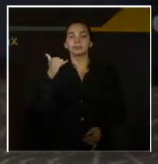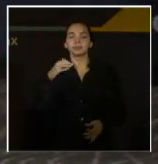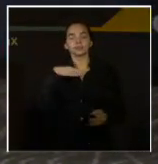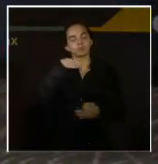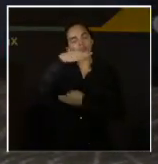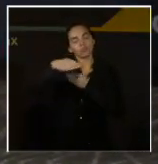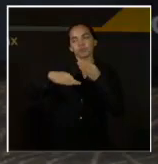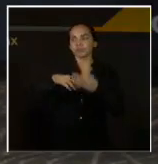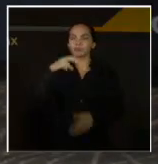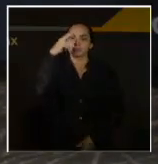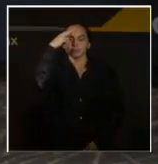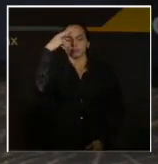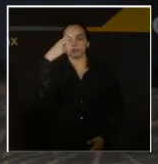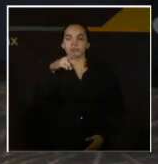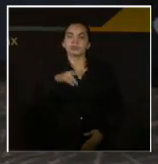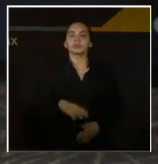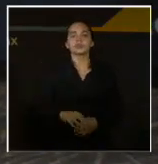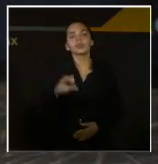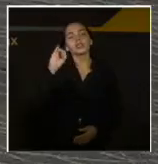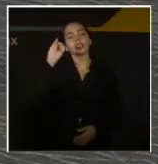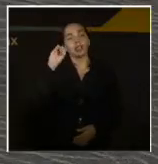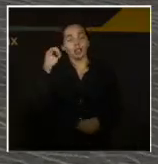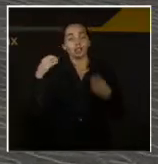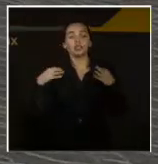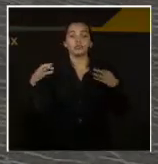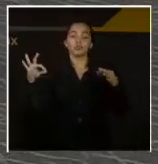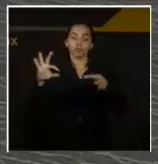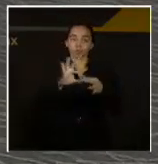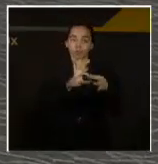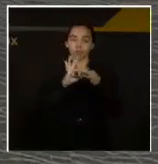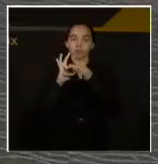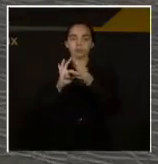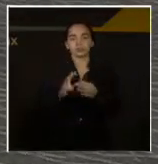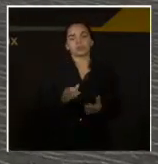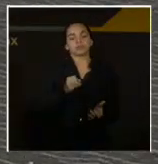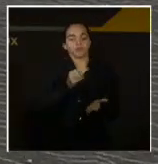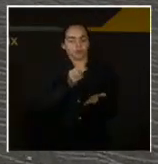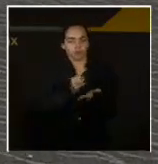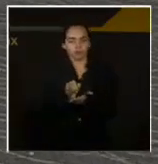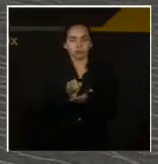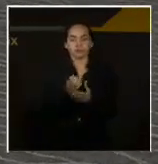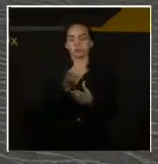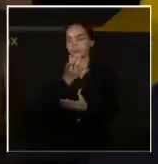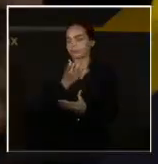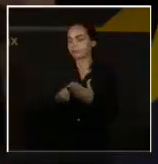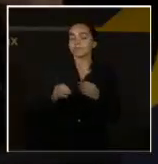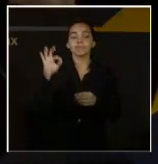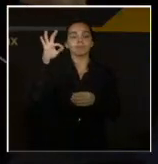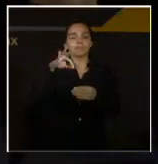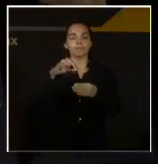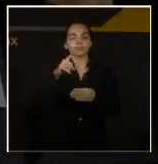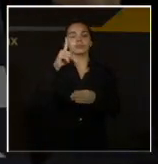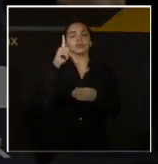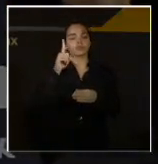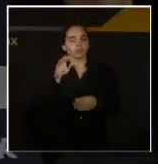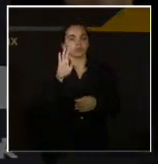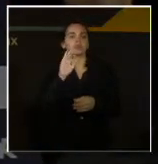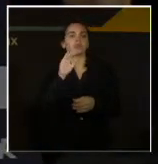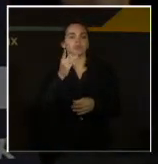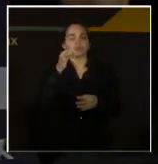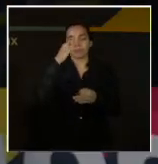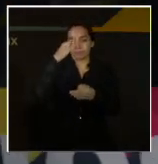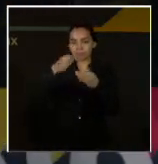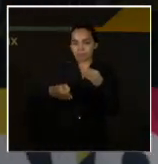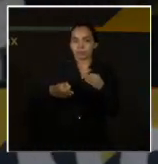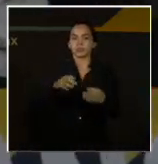todo México. Si los ciudadanos nos unimos, decididos a salir a votar el 1 de julio para acabar con